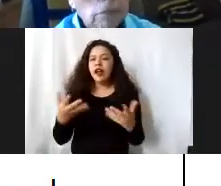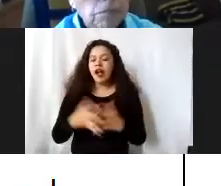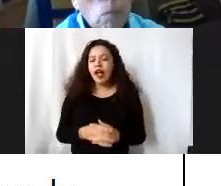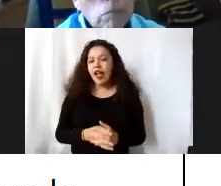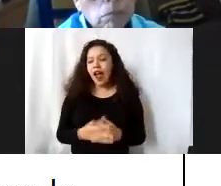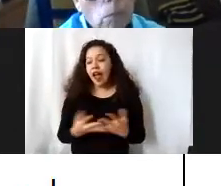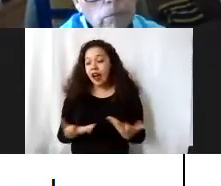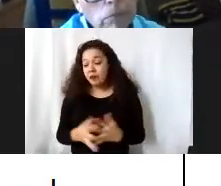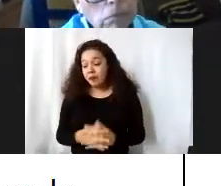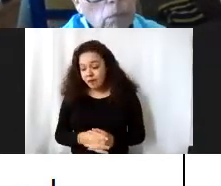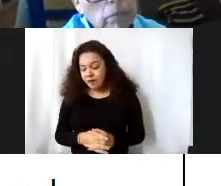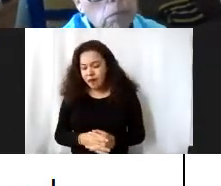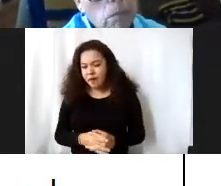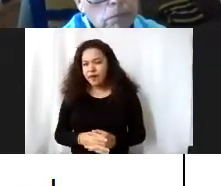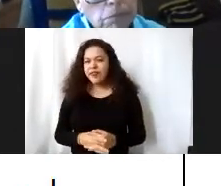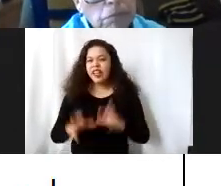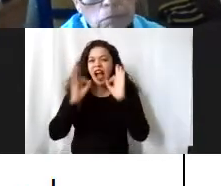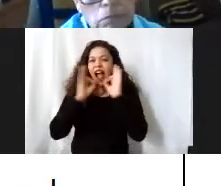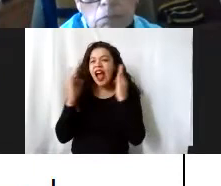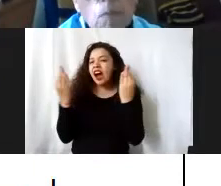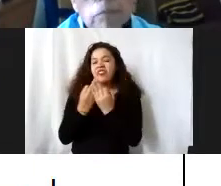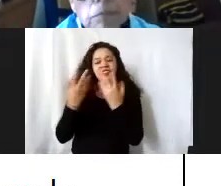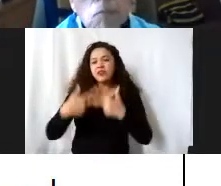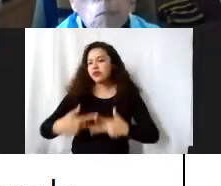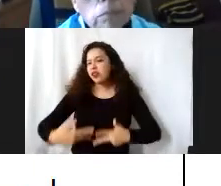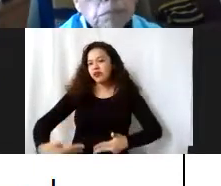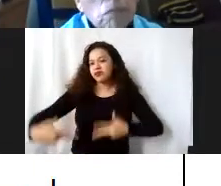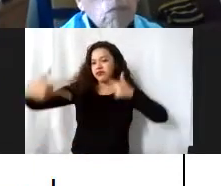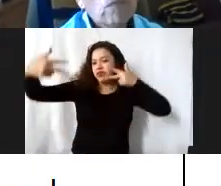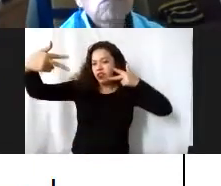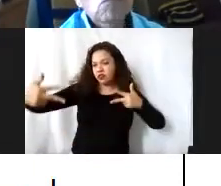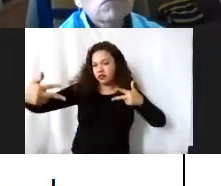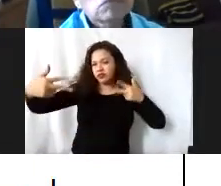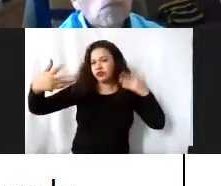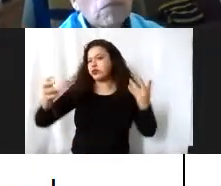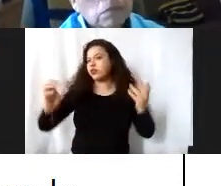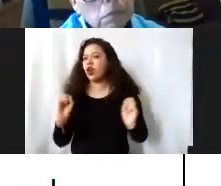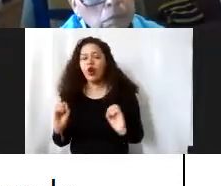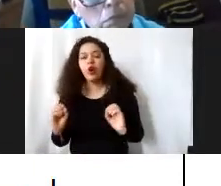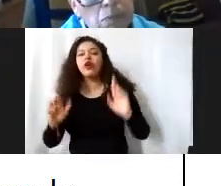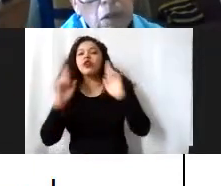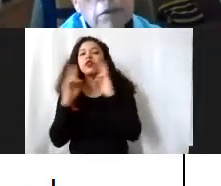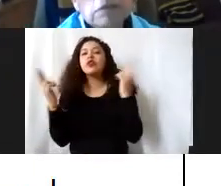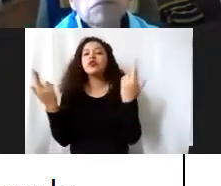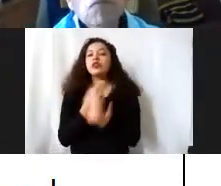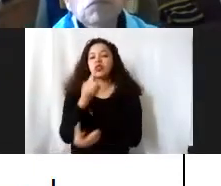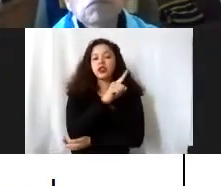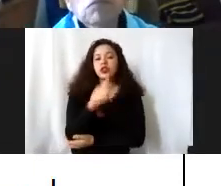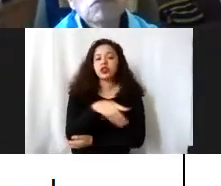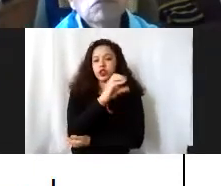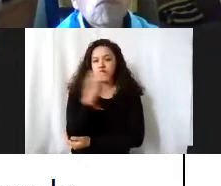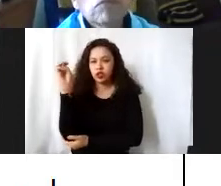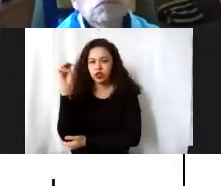algún medio, ya sea videollamada o alguna reunión por Zoom, o lo